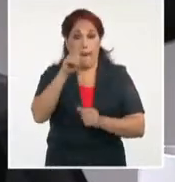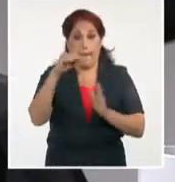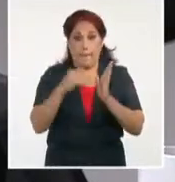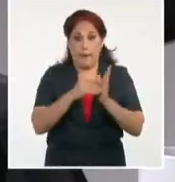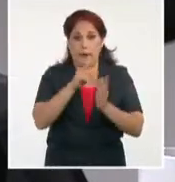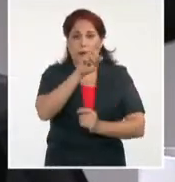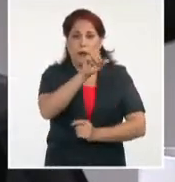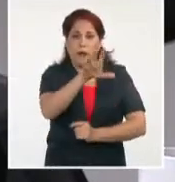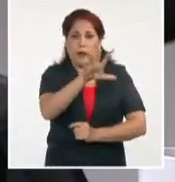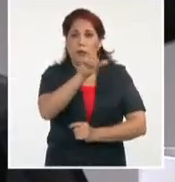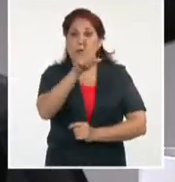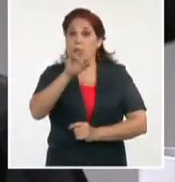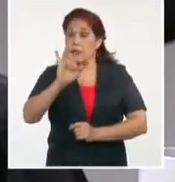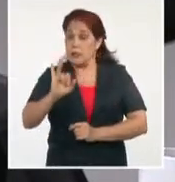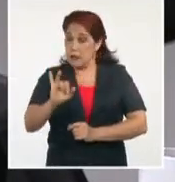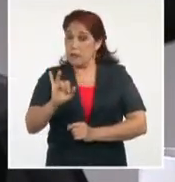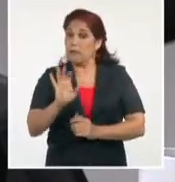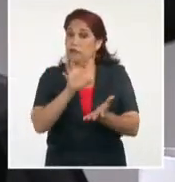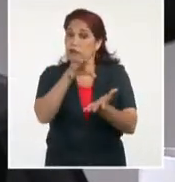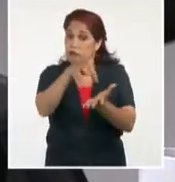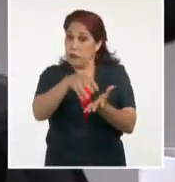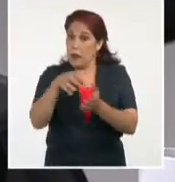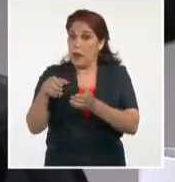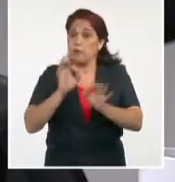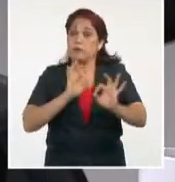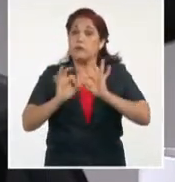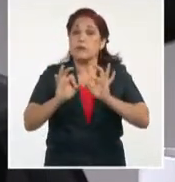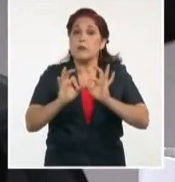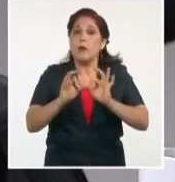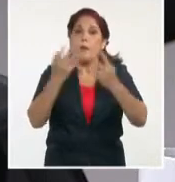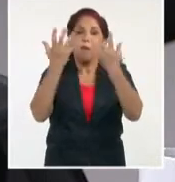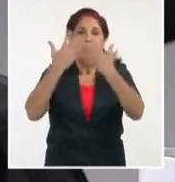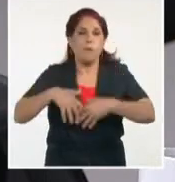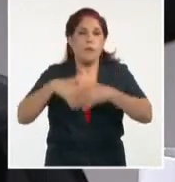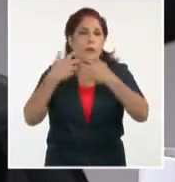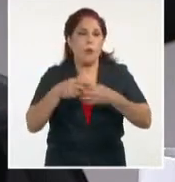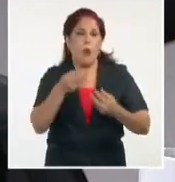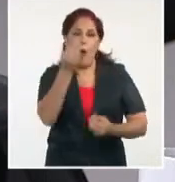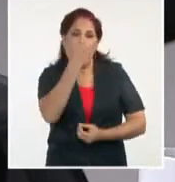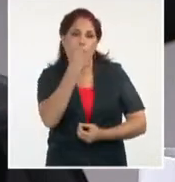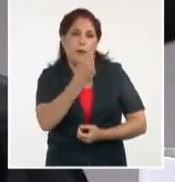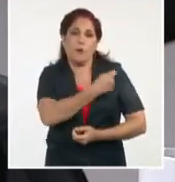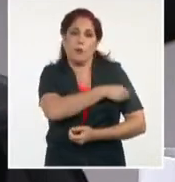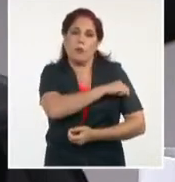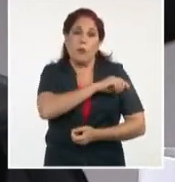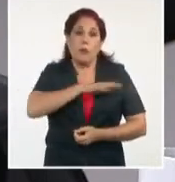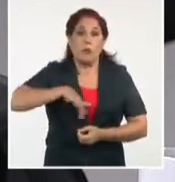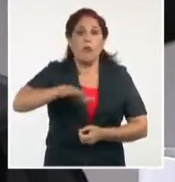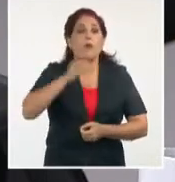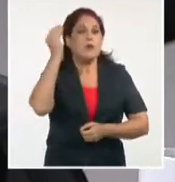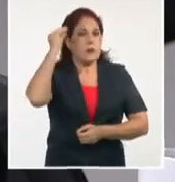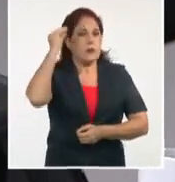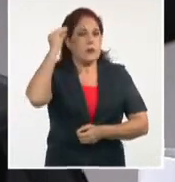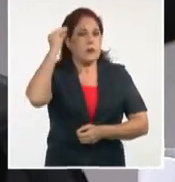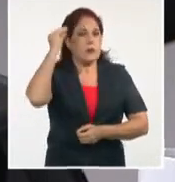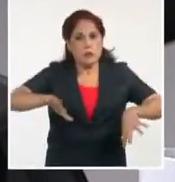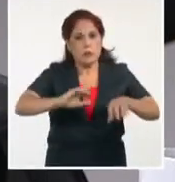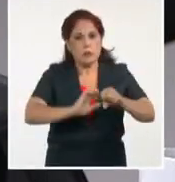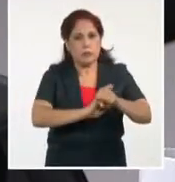1.517 órganos de dirección y 1.135 centros de elaboración de alimentos. A pesar de la situación que tenemos actual ahora en el